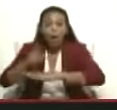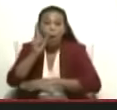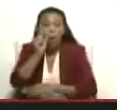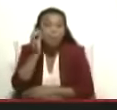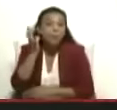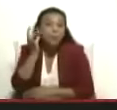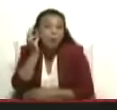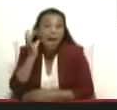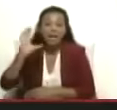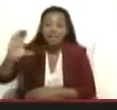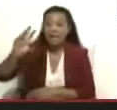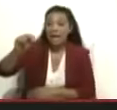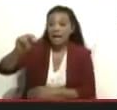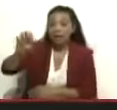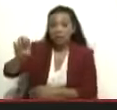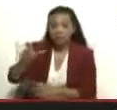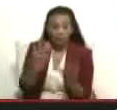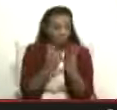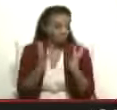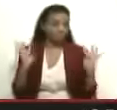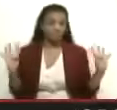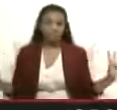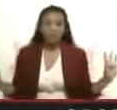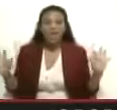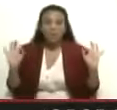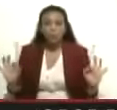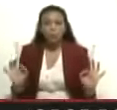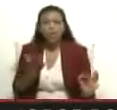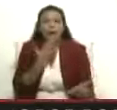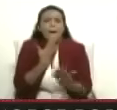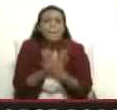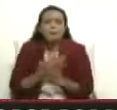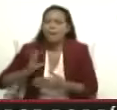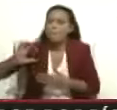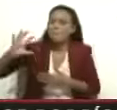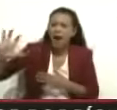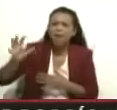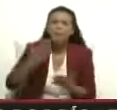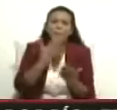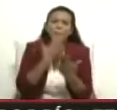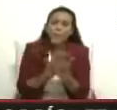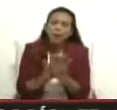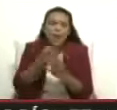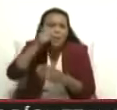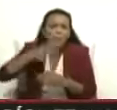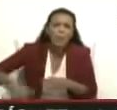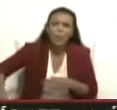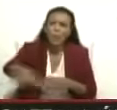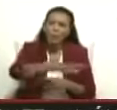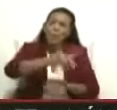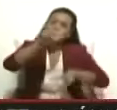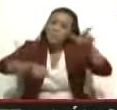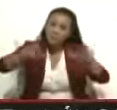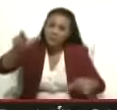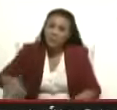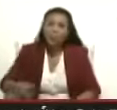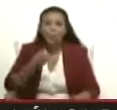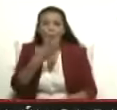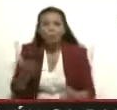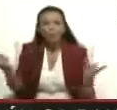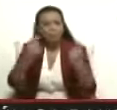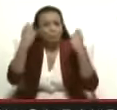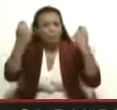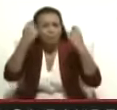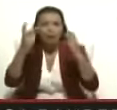rectoras del Consejo Nacional Electoral, a nuestra querida patria y a nuestro querido pueblo venezolano por esta